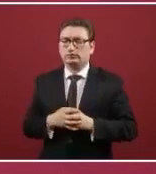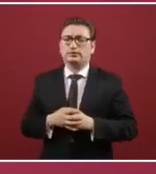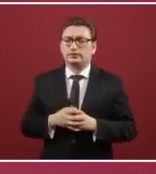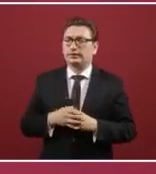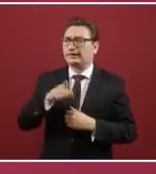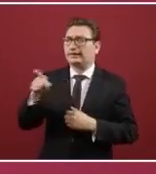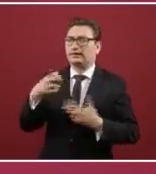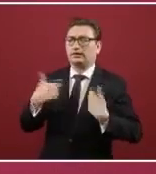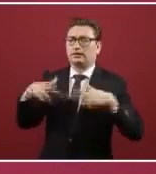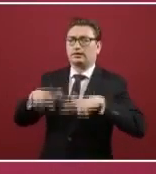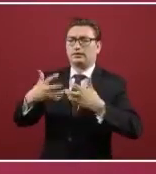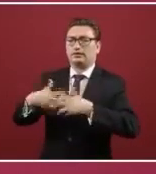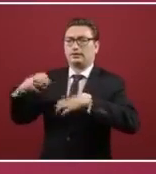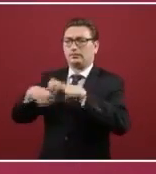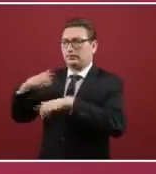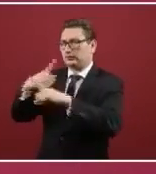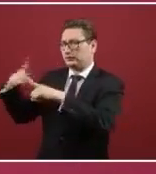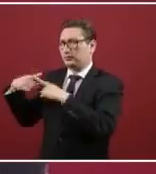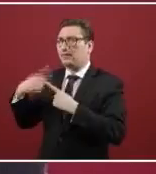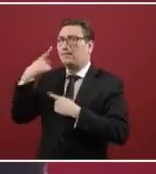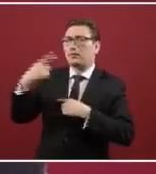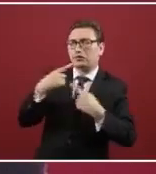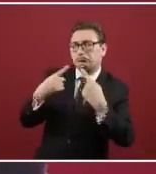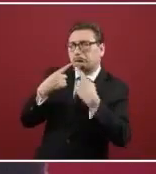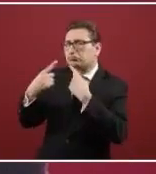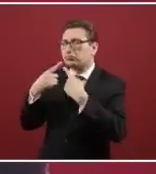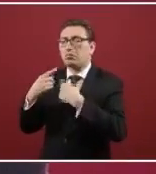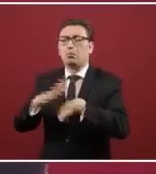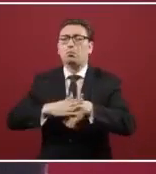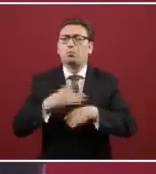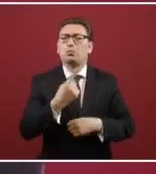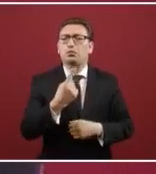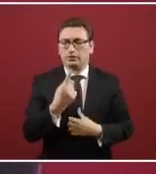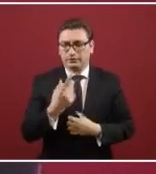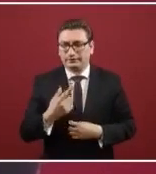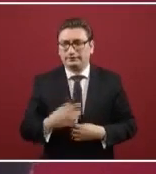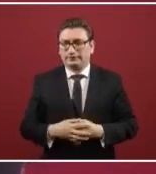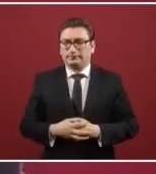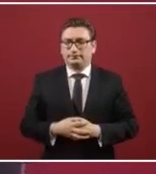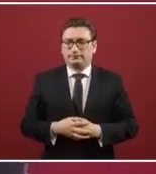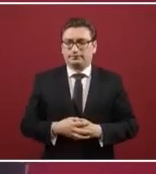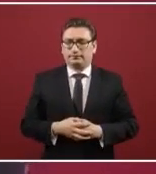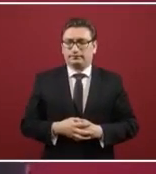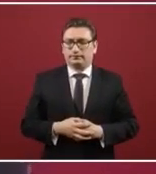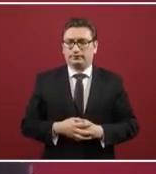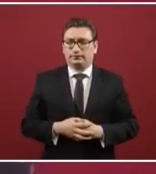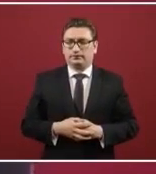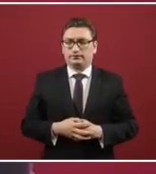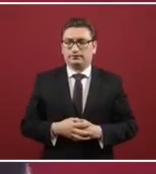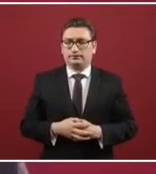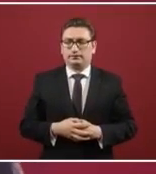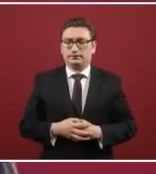con representantes de empresas porque se está